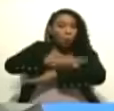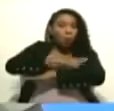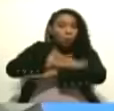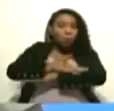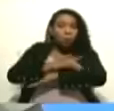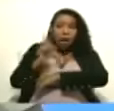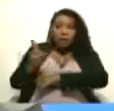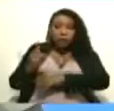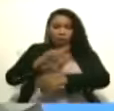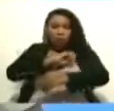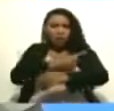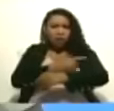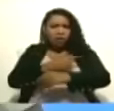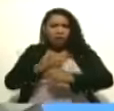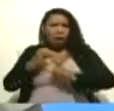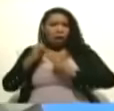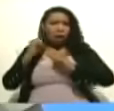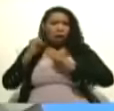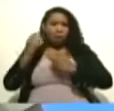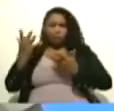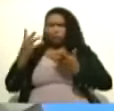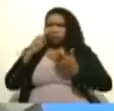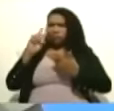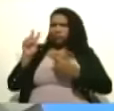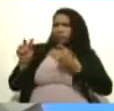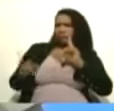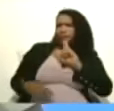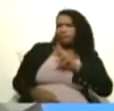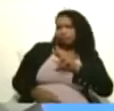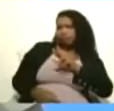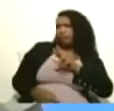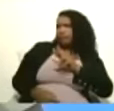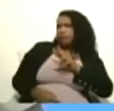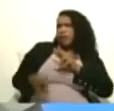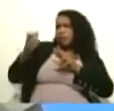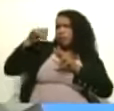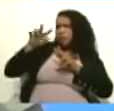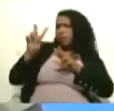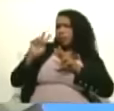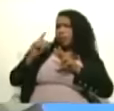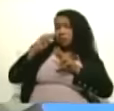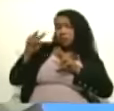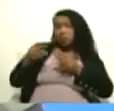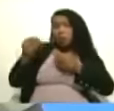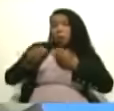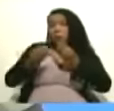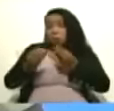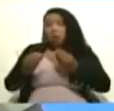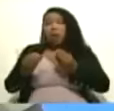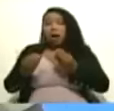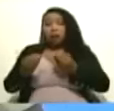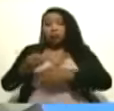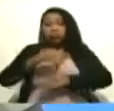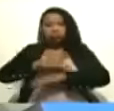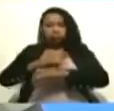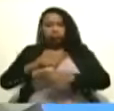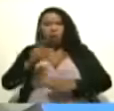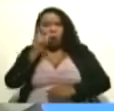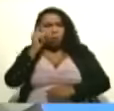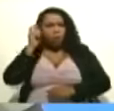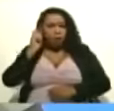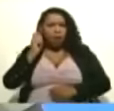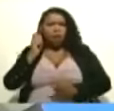fuerza de Patriotismo de heroísmo como lo llama Augusto Mijares del pueblo de Venezuela verdadero verdaderos héroes